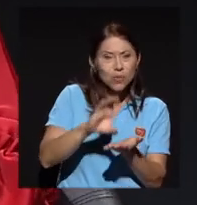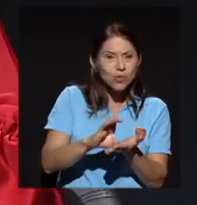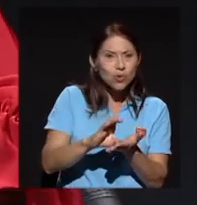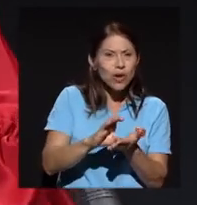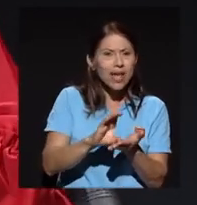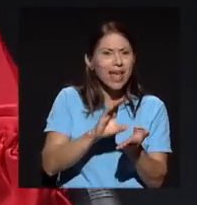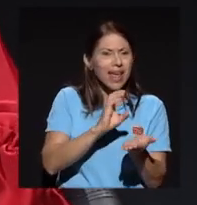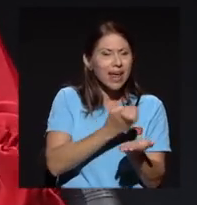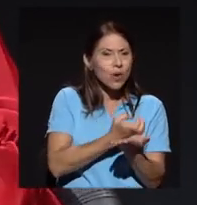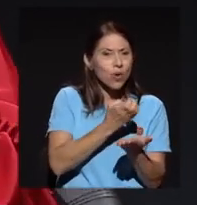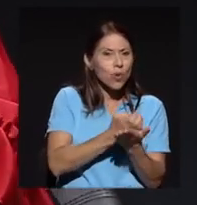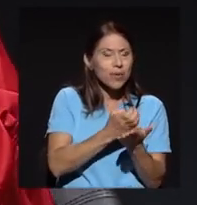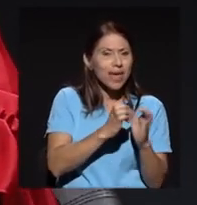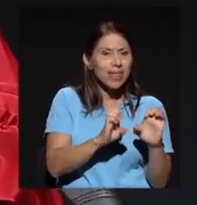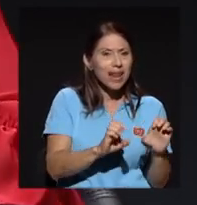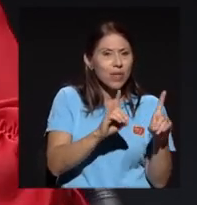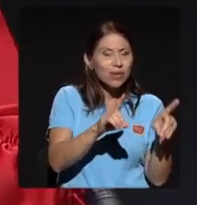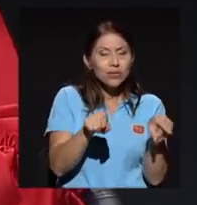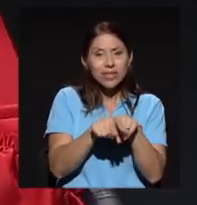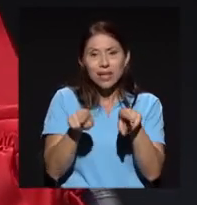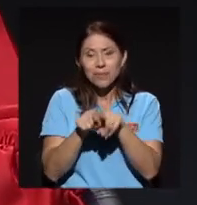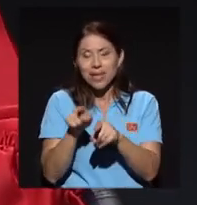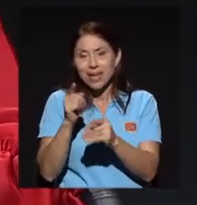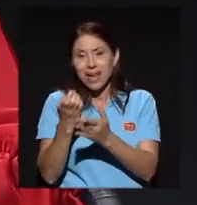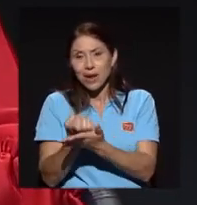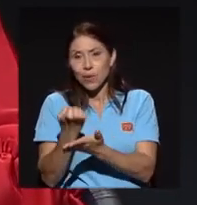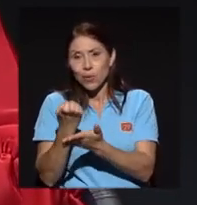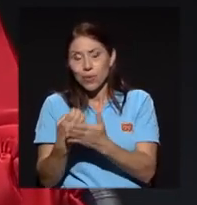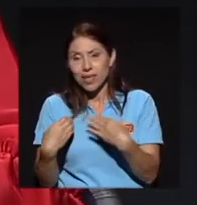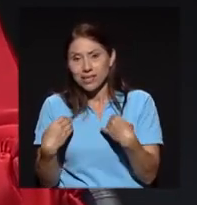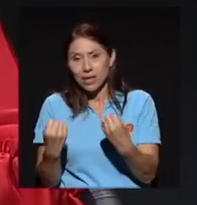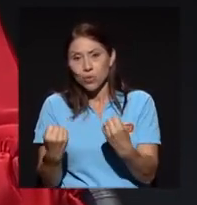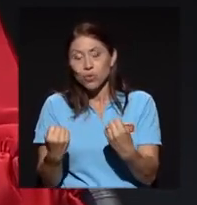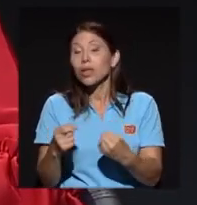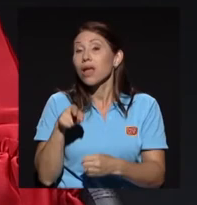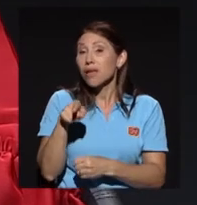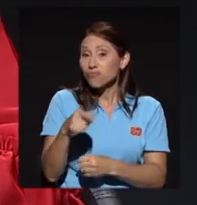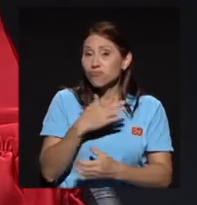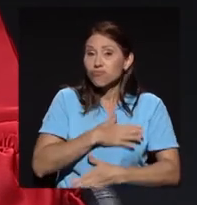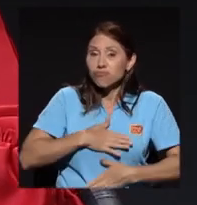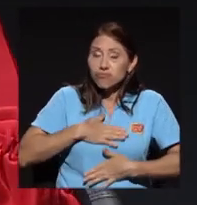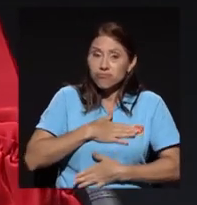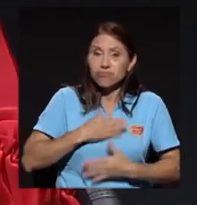educación y también economía de la salud, ¿verdad? Bueno, ese fue un curso que disfruté mucho.